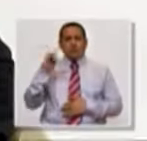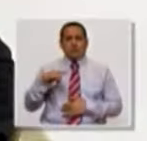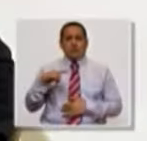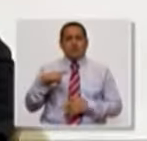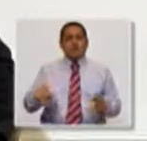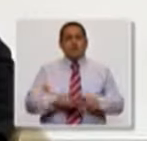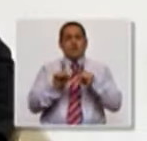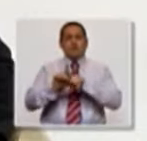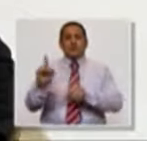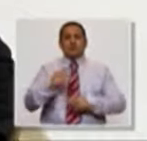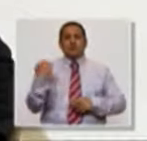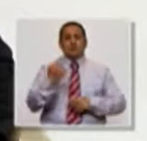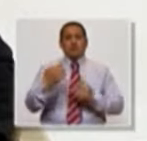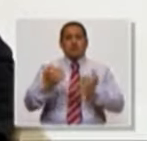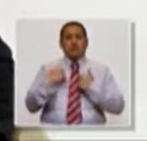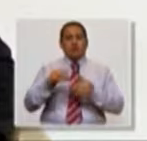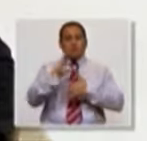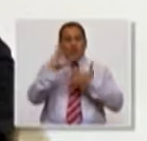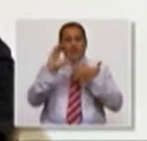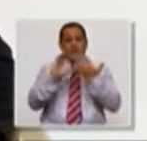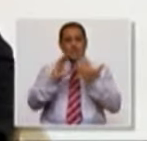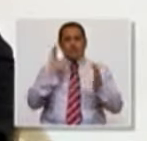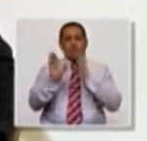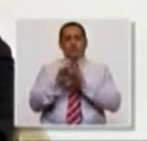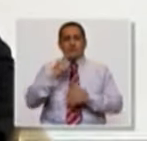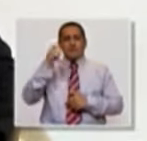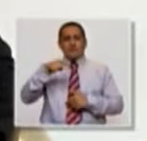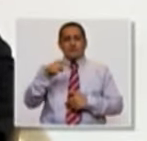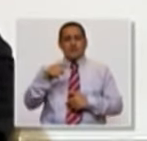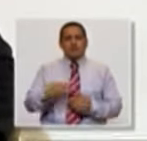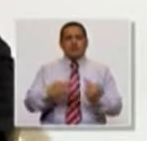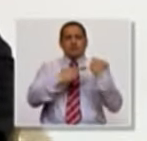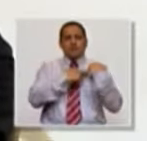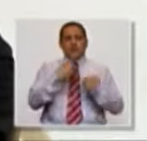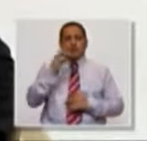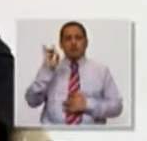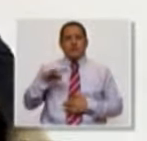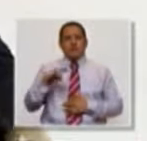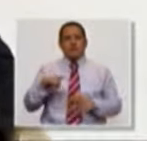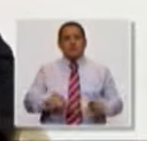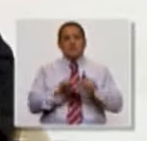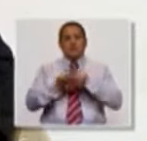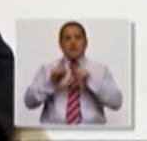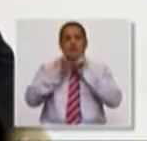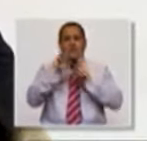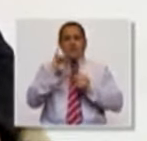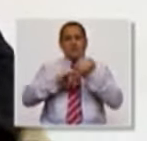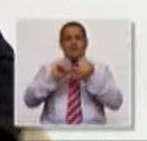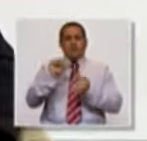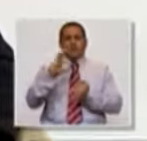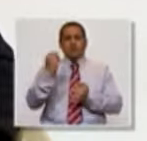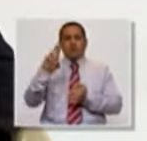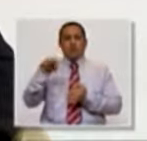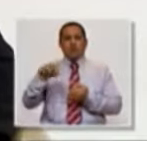Sí, todos tienen como característica que se requiere una actuación de urgencia, ¿no? El habeas corpus, el